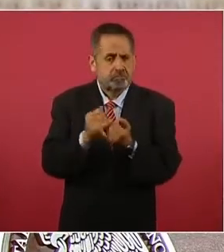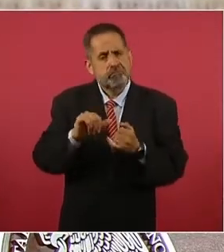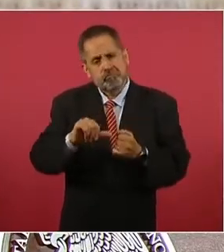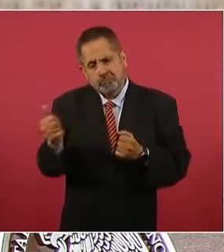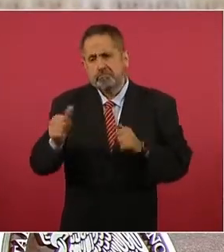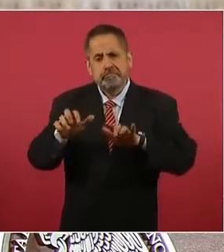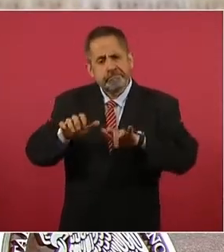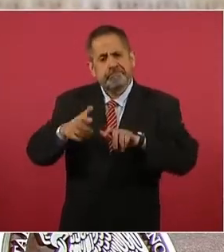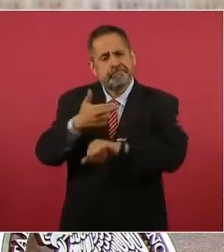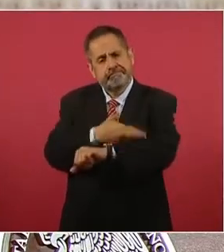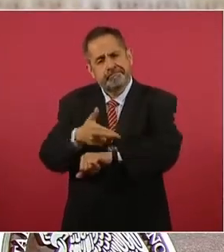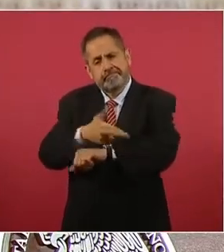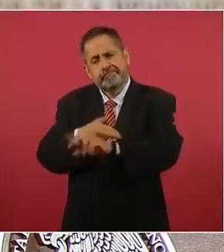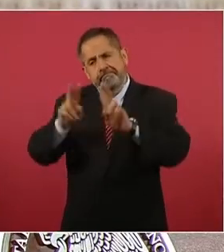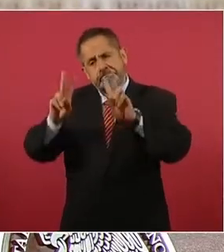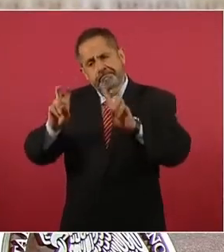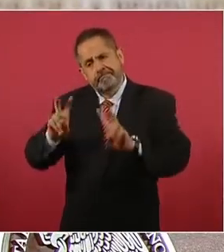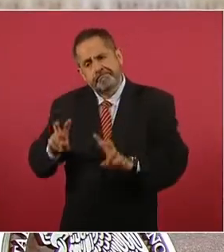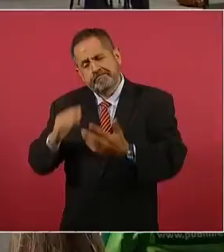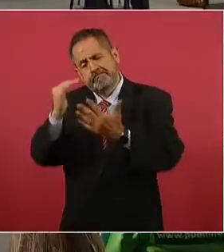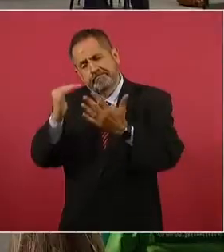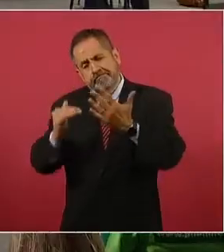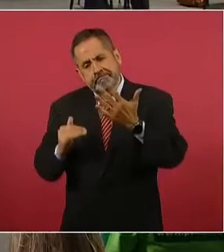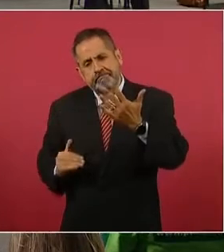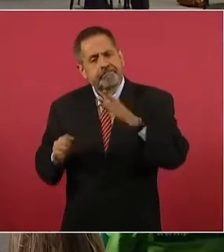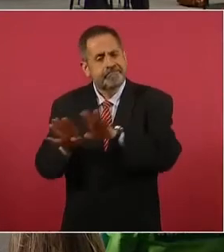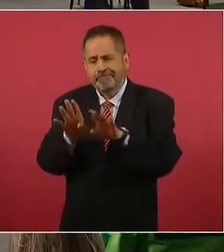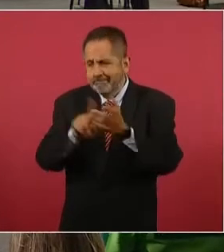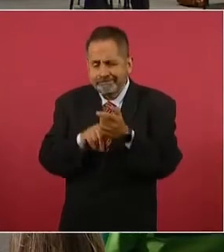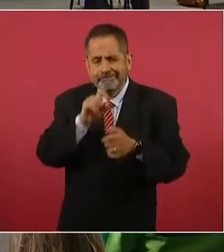otros temas que tienen que ver con